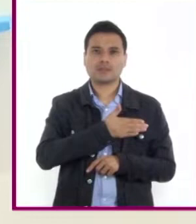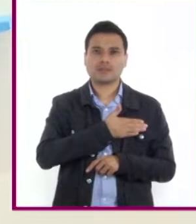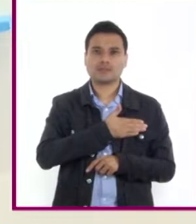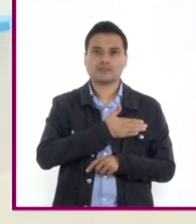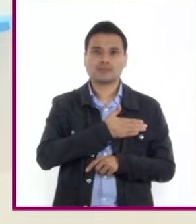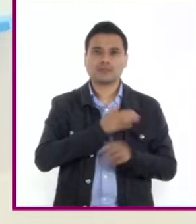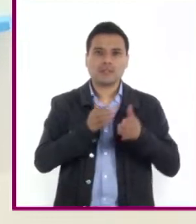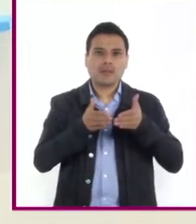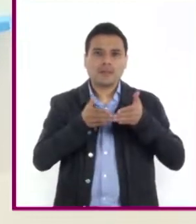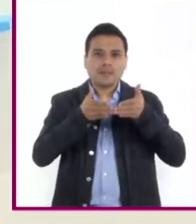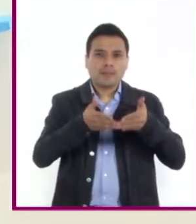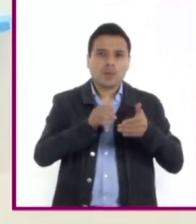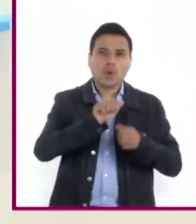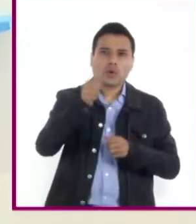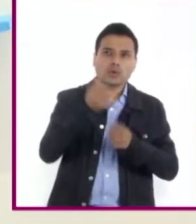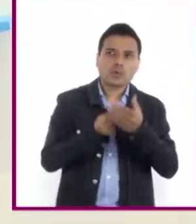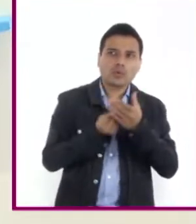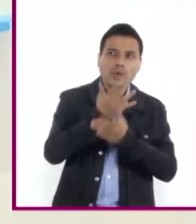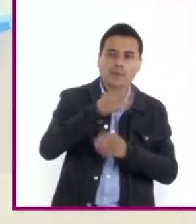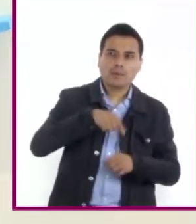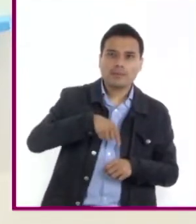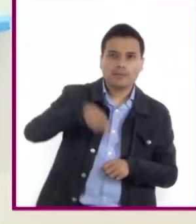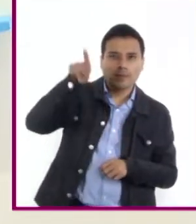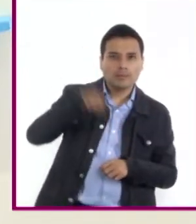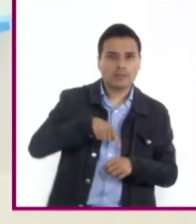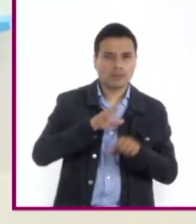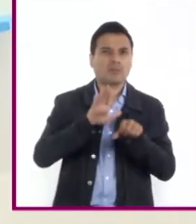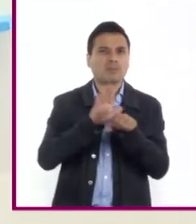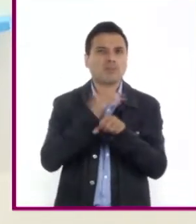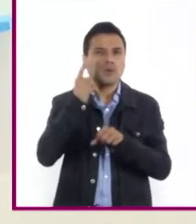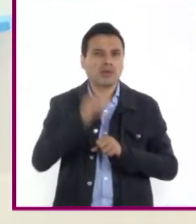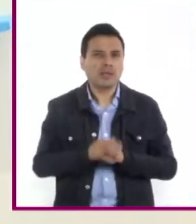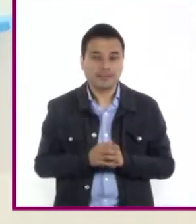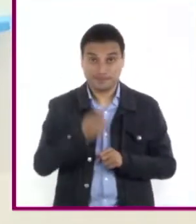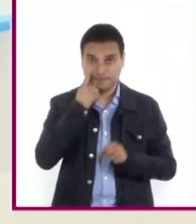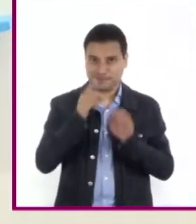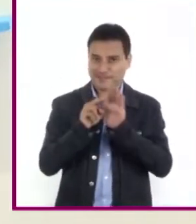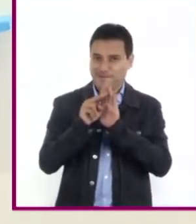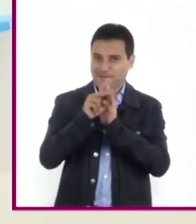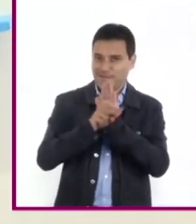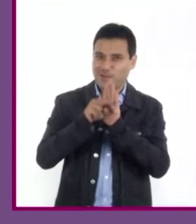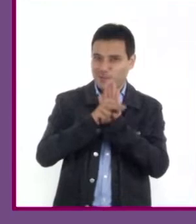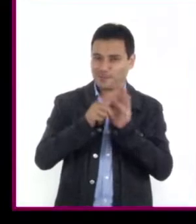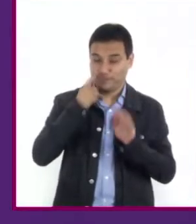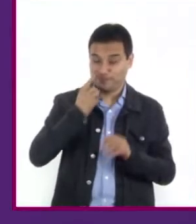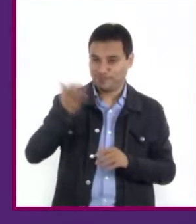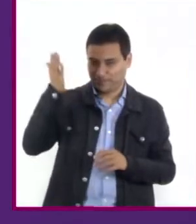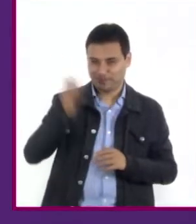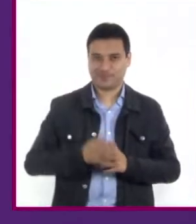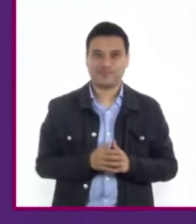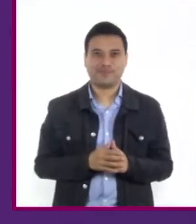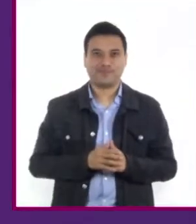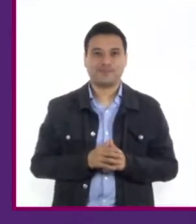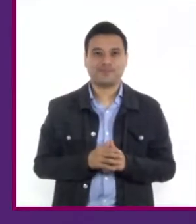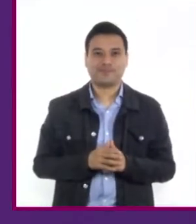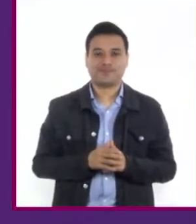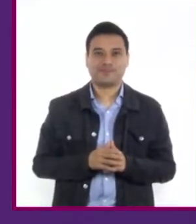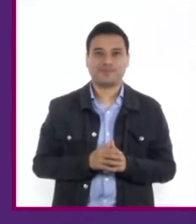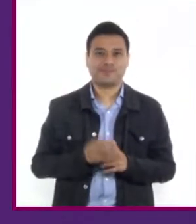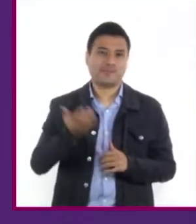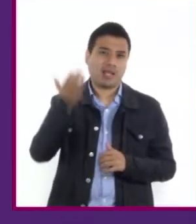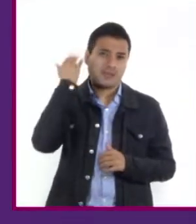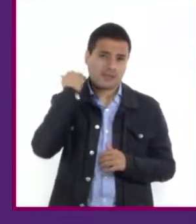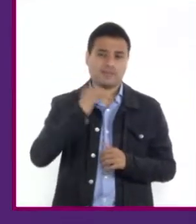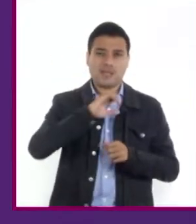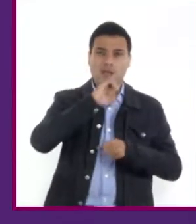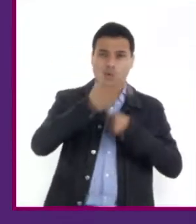marítimas? Para contestarla, te invito a que veamos el siguiente video. Acompáñenme. El cierre de rutas comerciales